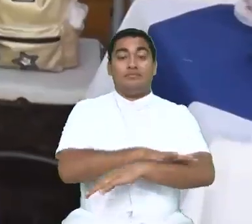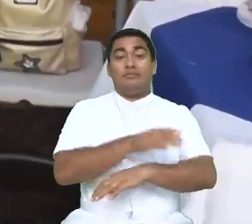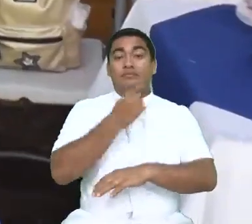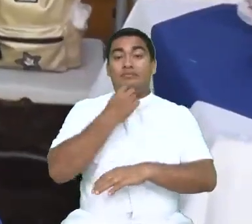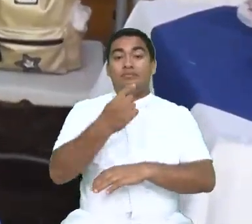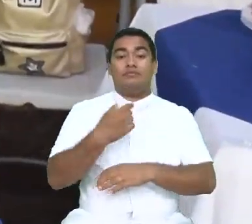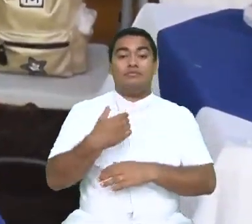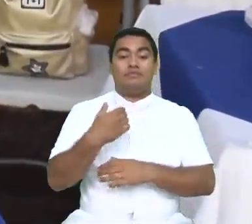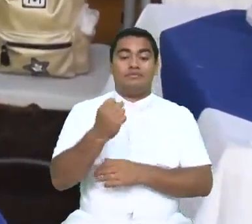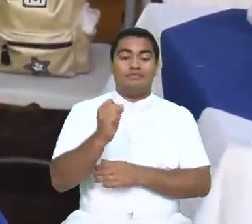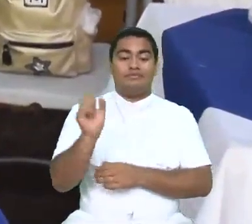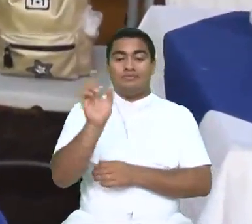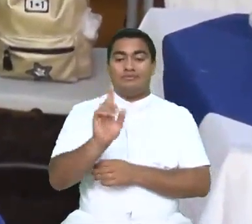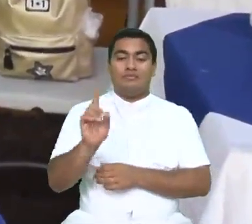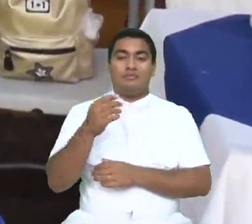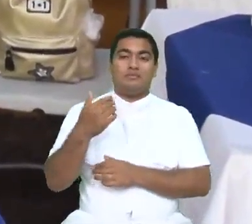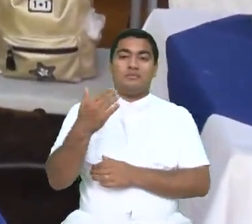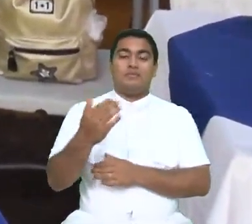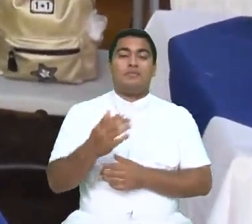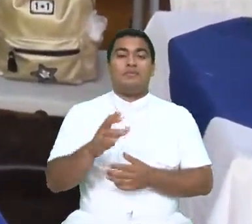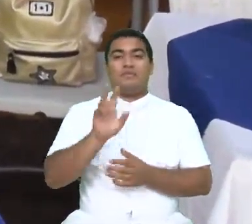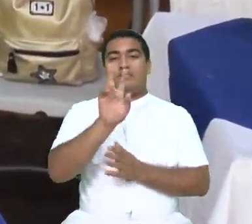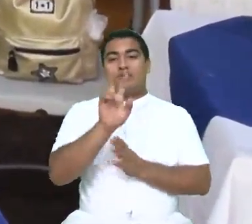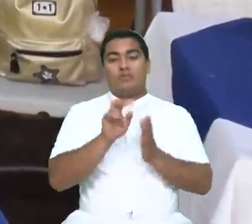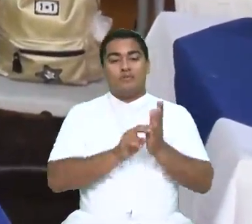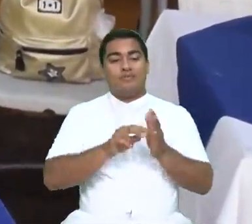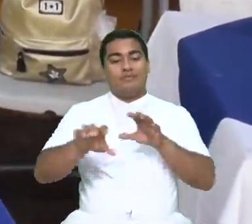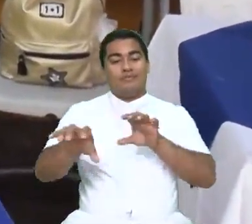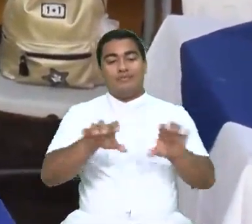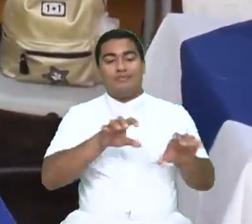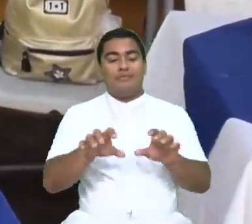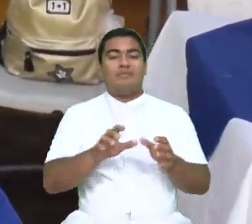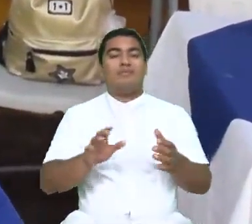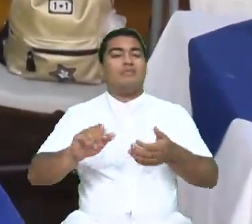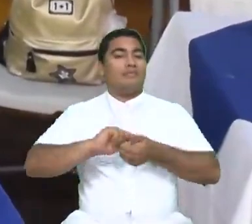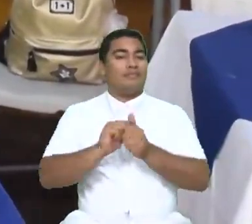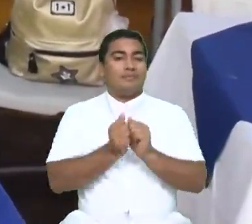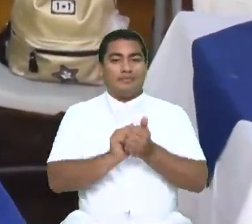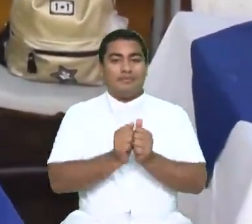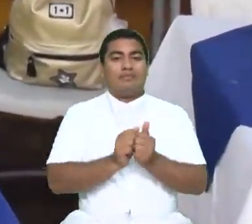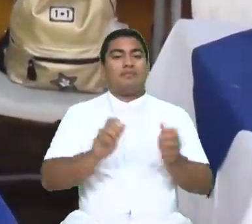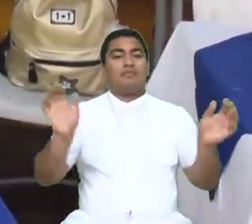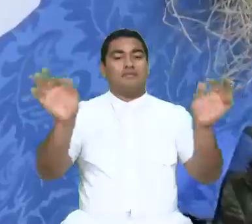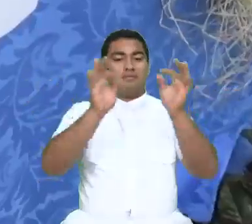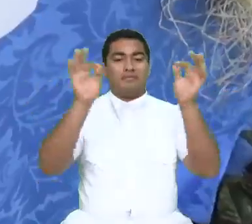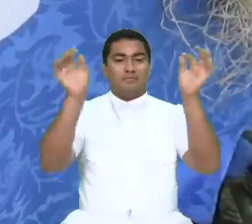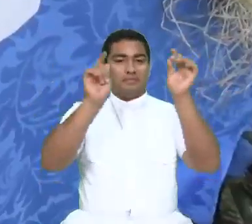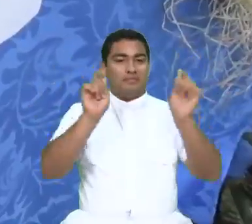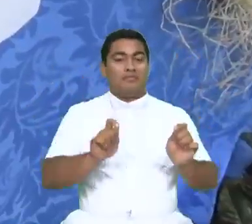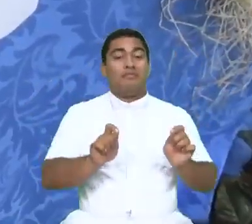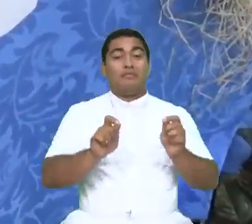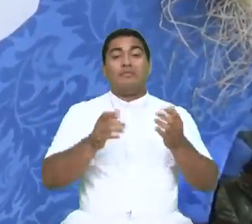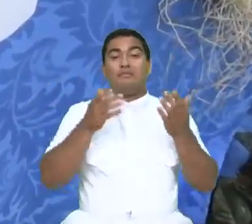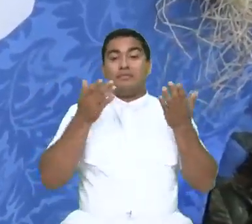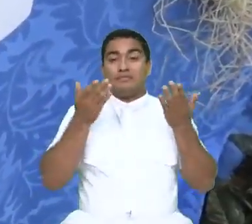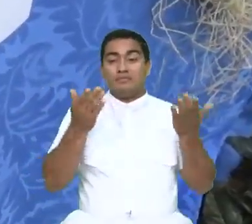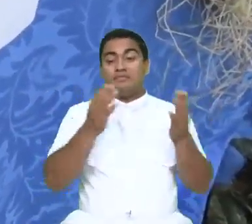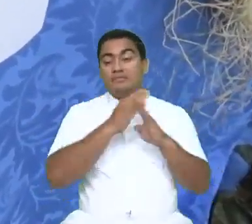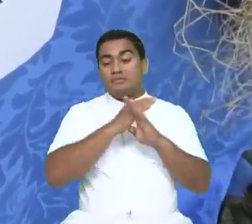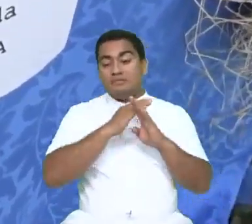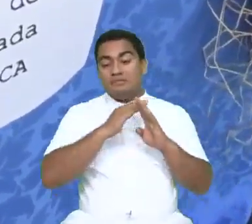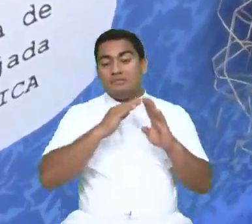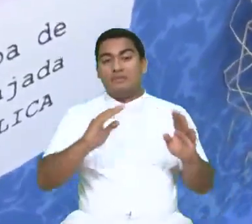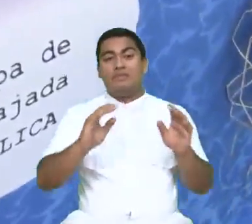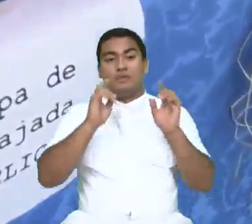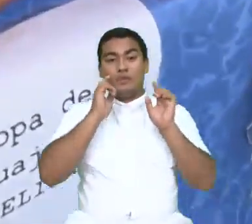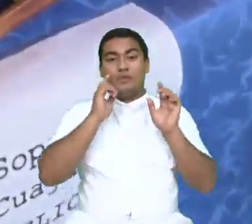fin de semana los nicaragüenses estaremos con más de 2.000 actividades, entre deportivas y festivales, realizándose en completa paz y en